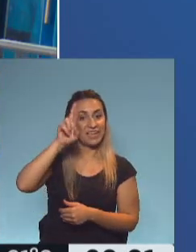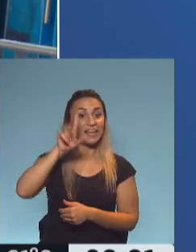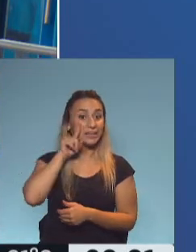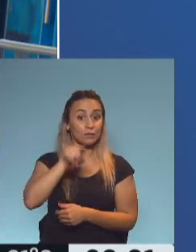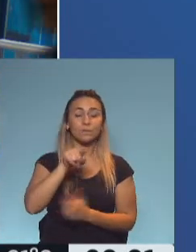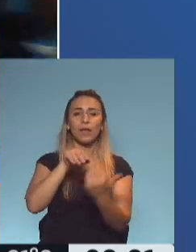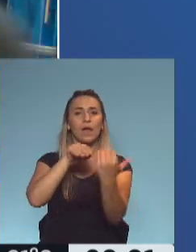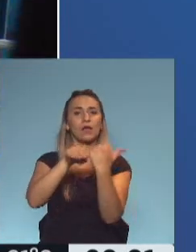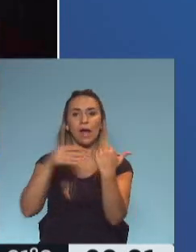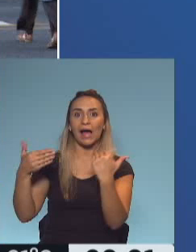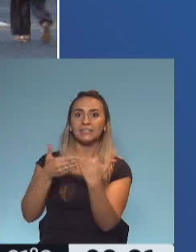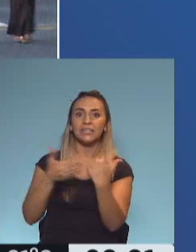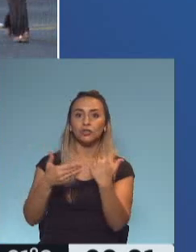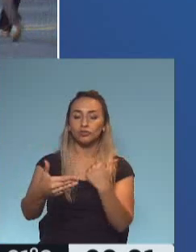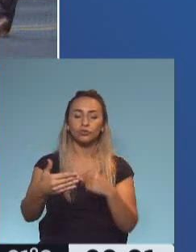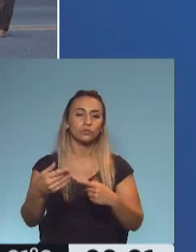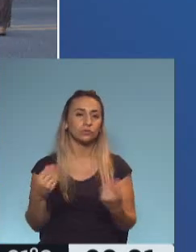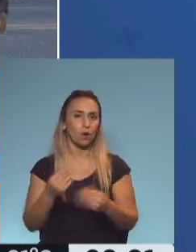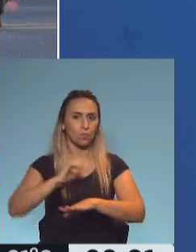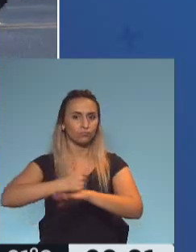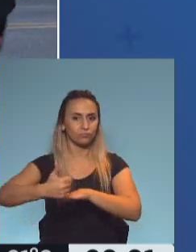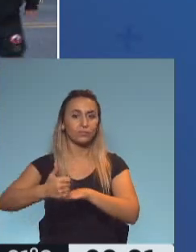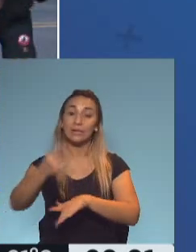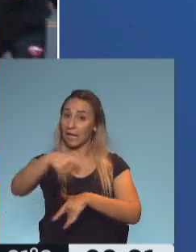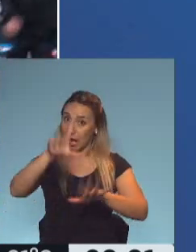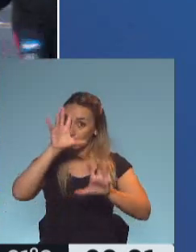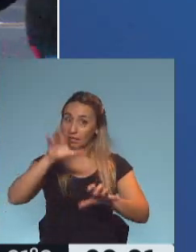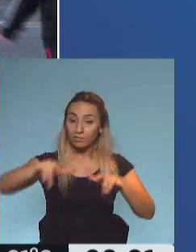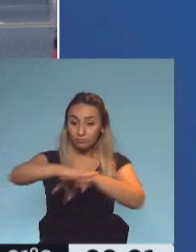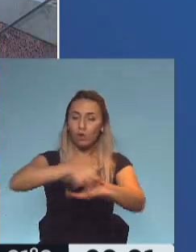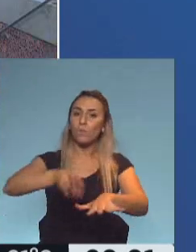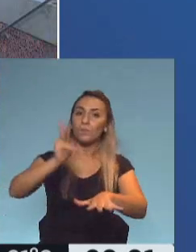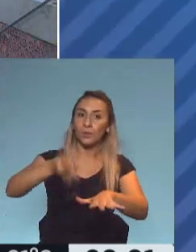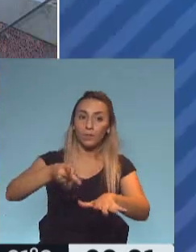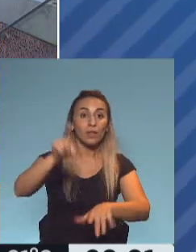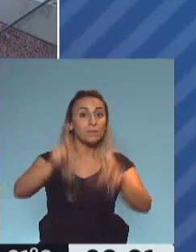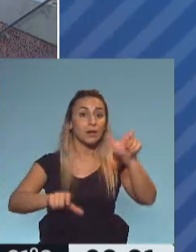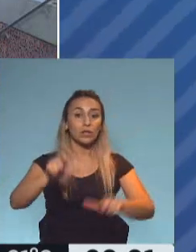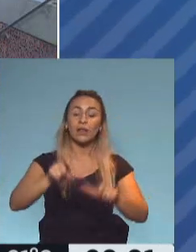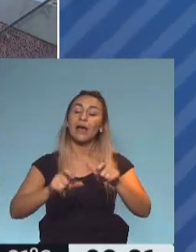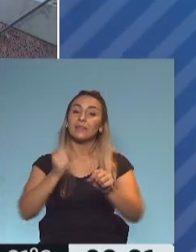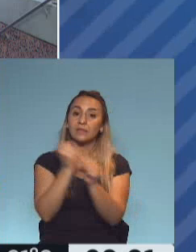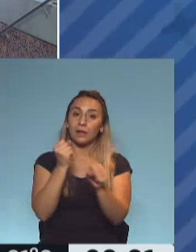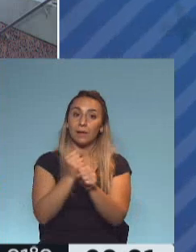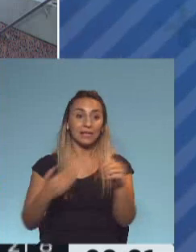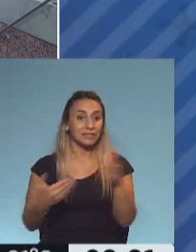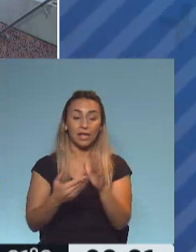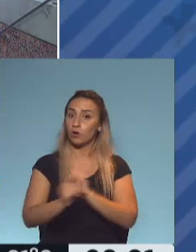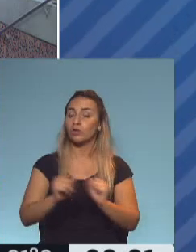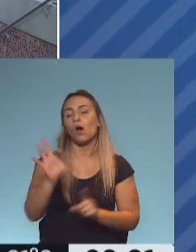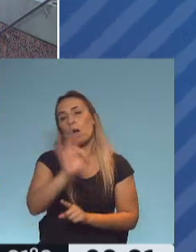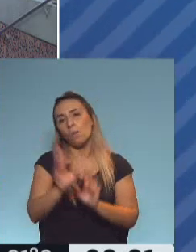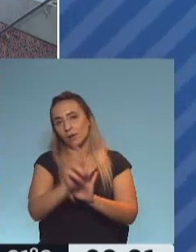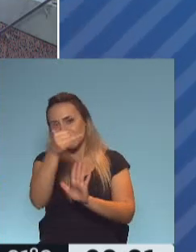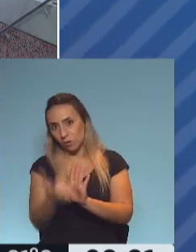que la circulación ya está restringida, ya está prohibida para aquellos que no son esenciales o exceptuados y